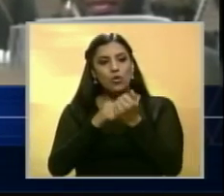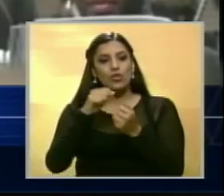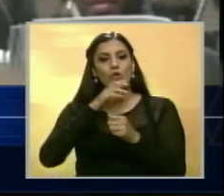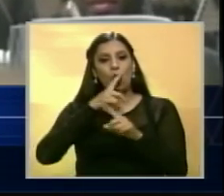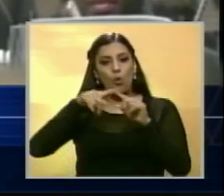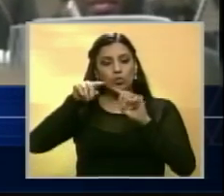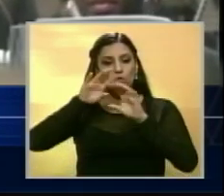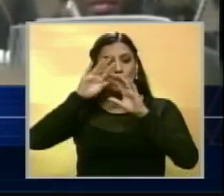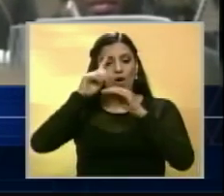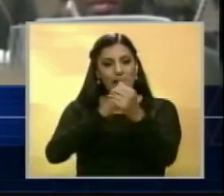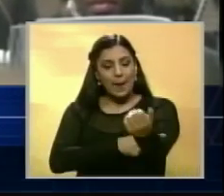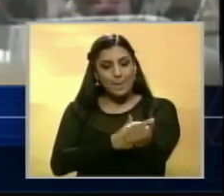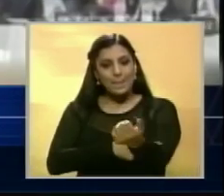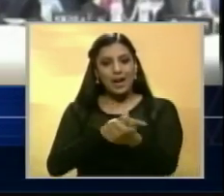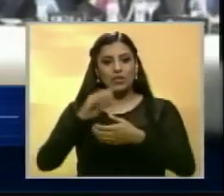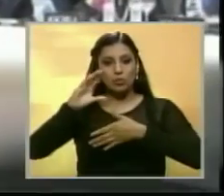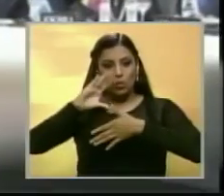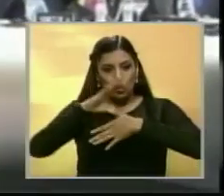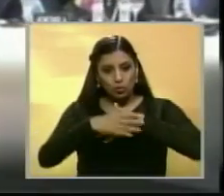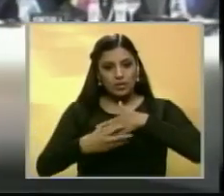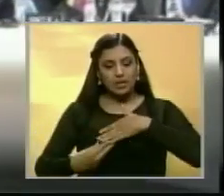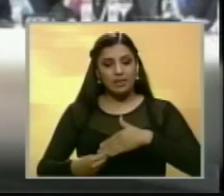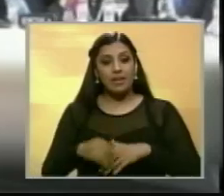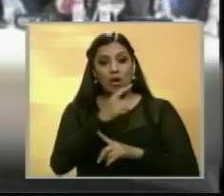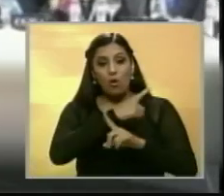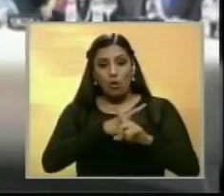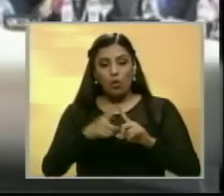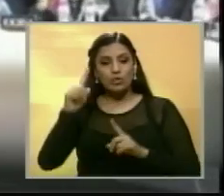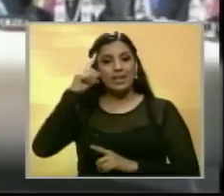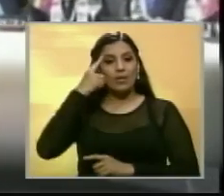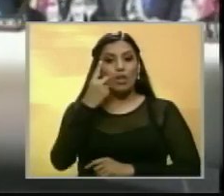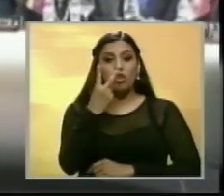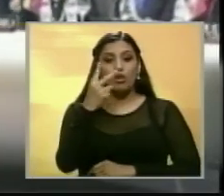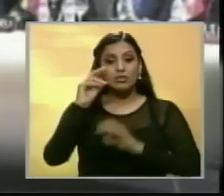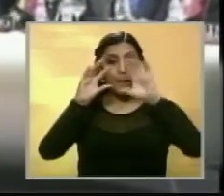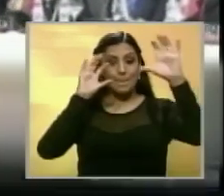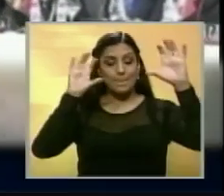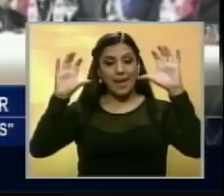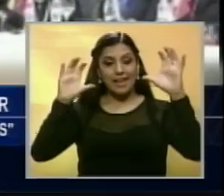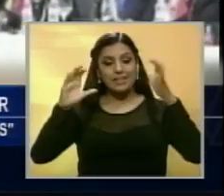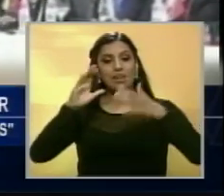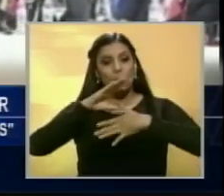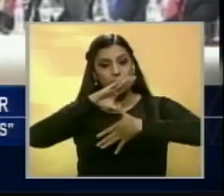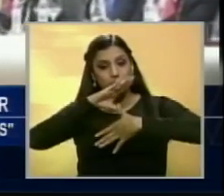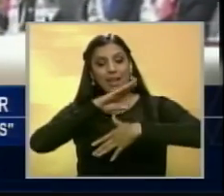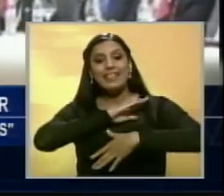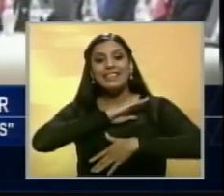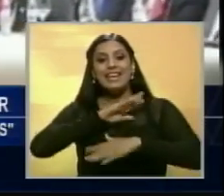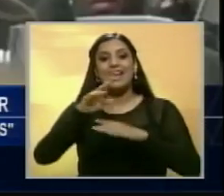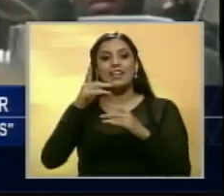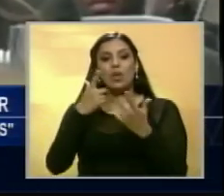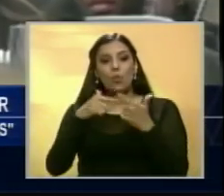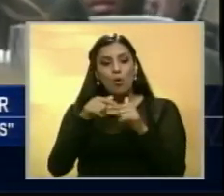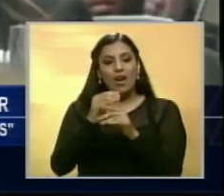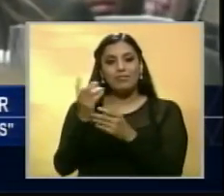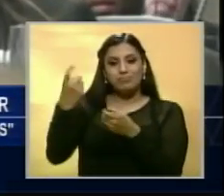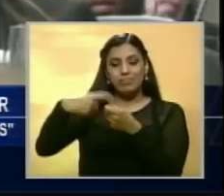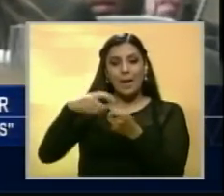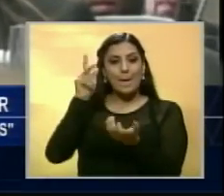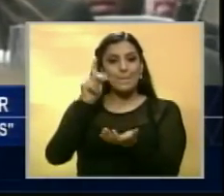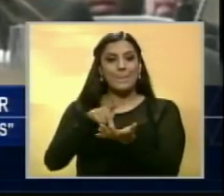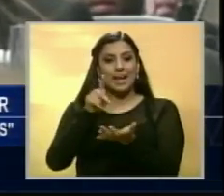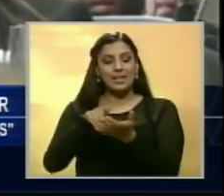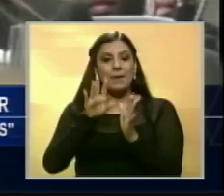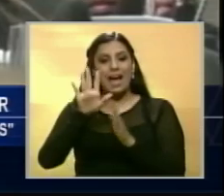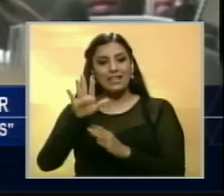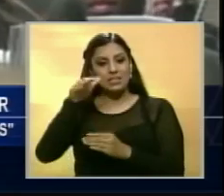el resto de nuestros hermanos del continente. Recordó que en solo 2 países del continente se goza de un mecanismo exclusivo de participación,